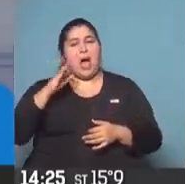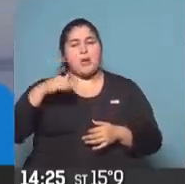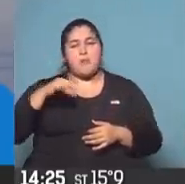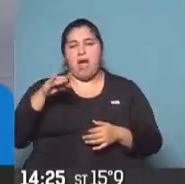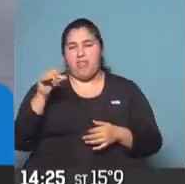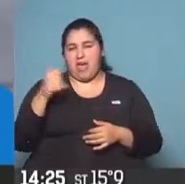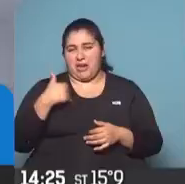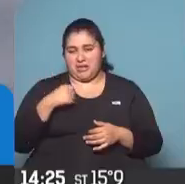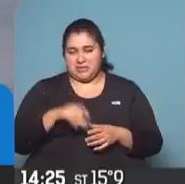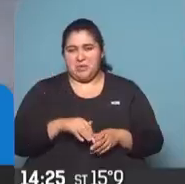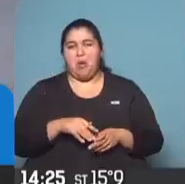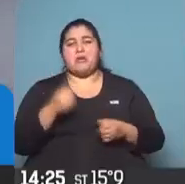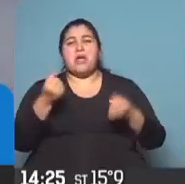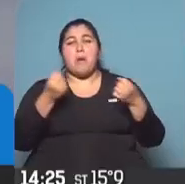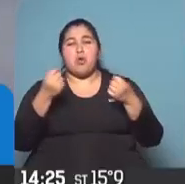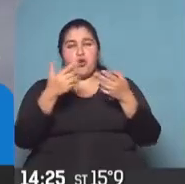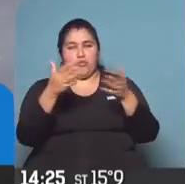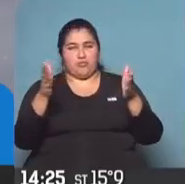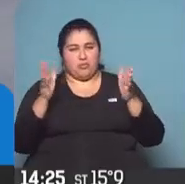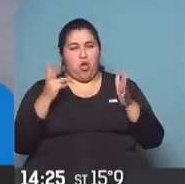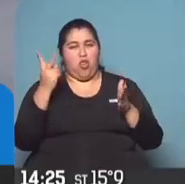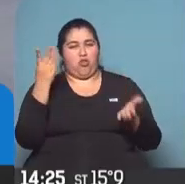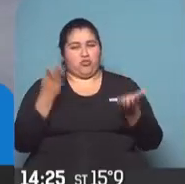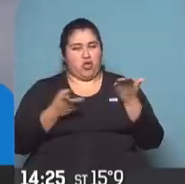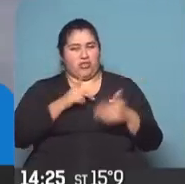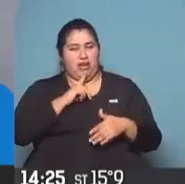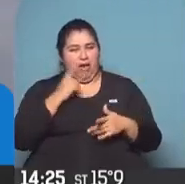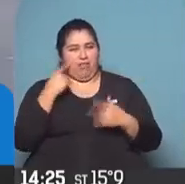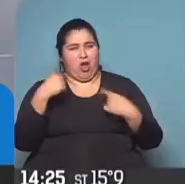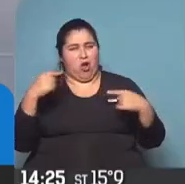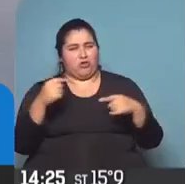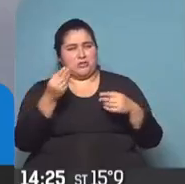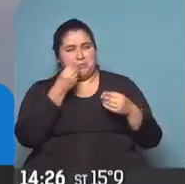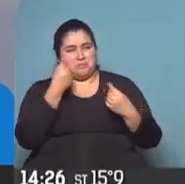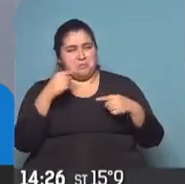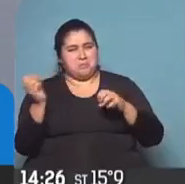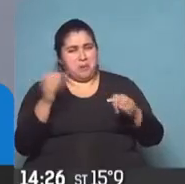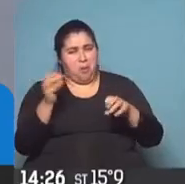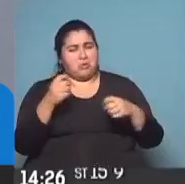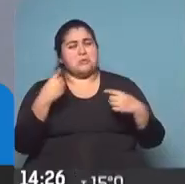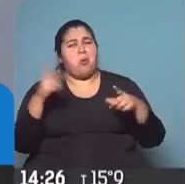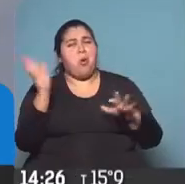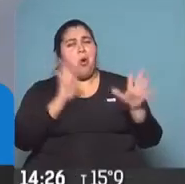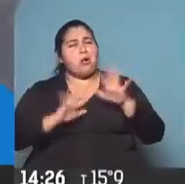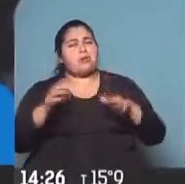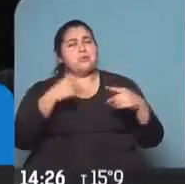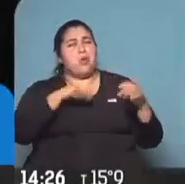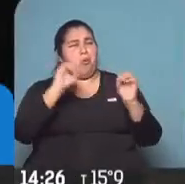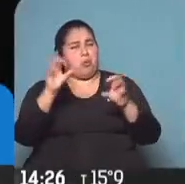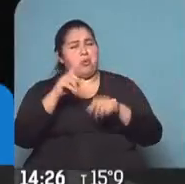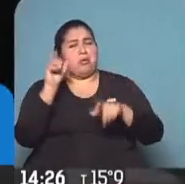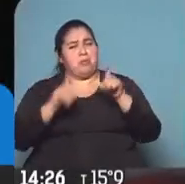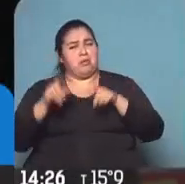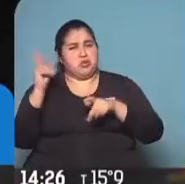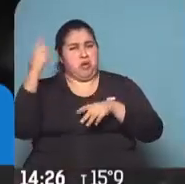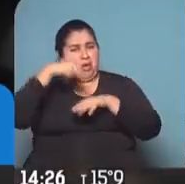los camiones del otro de nada y transportan los acontecimientos desde las áreas logísticas captados me ofreció cumplir es de la